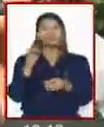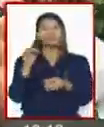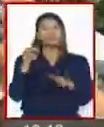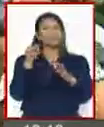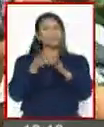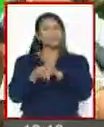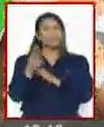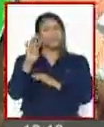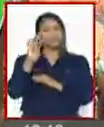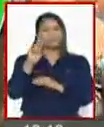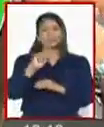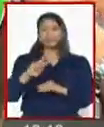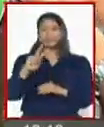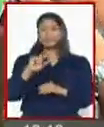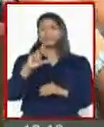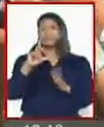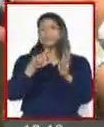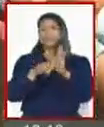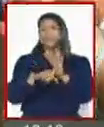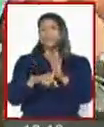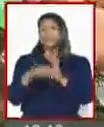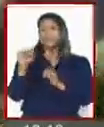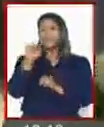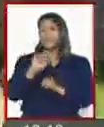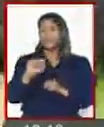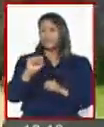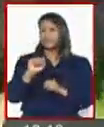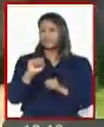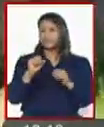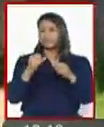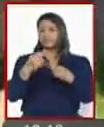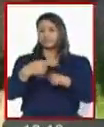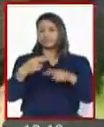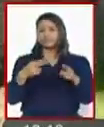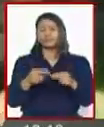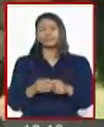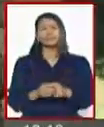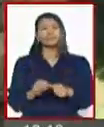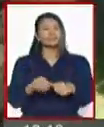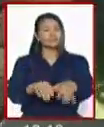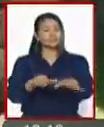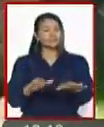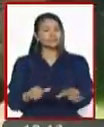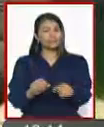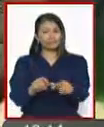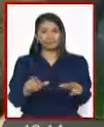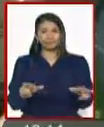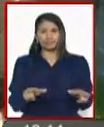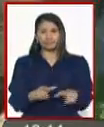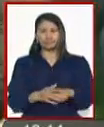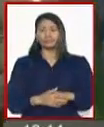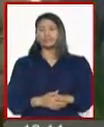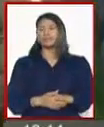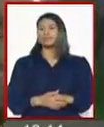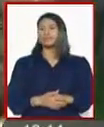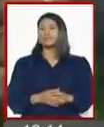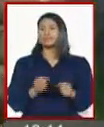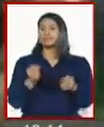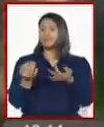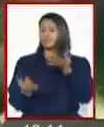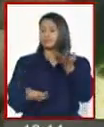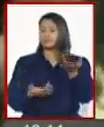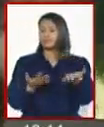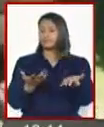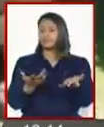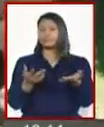viernes, dice, y el sábado estaba en su cuarto y el sábado mismo lo habían enterrado ahí. Lo había enterrado, lo había quemado